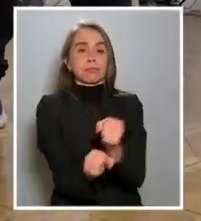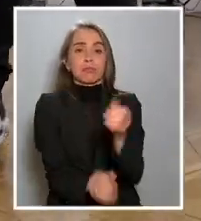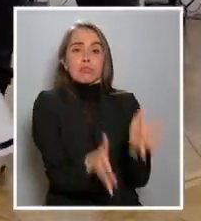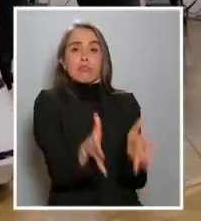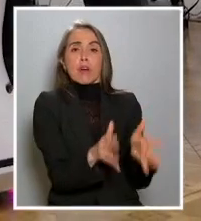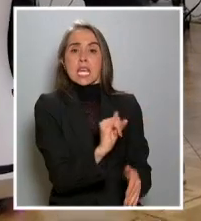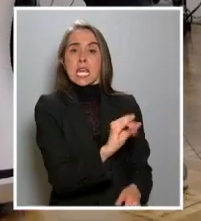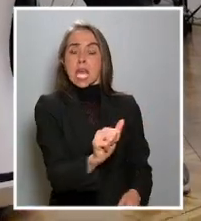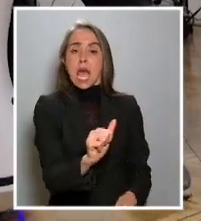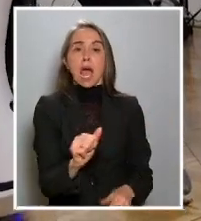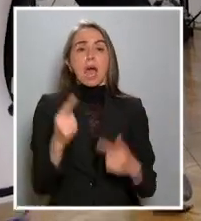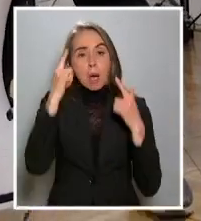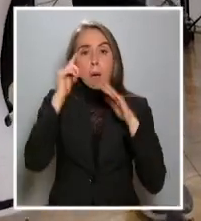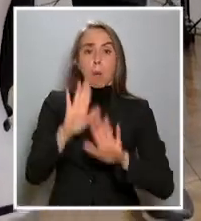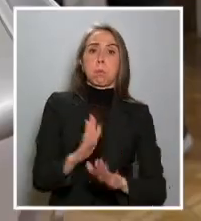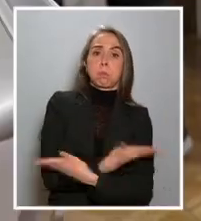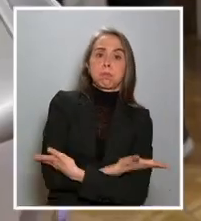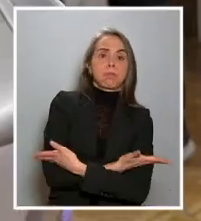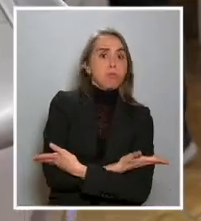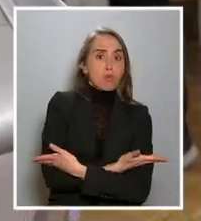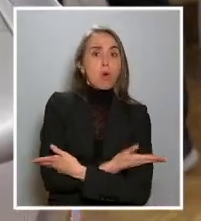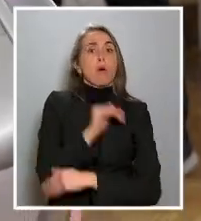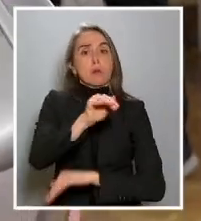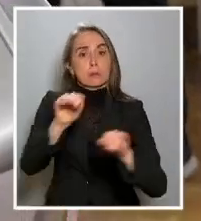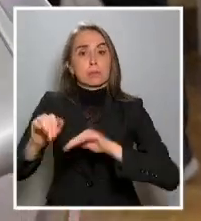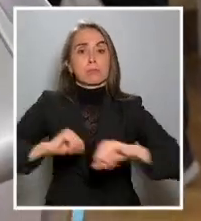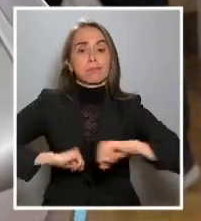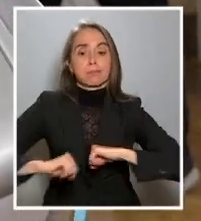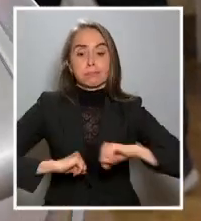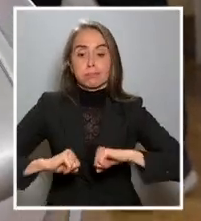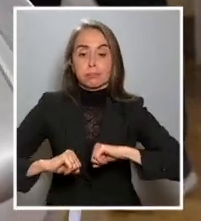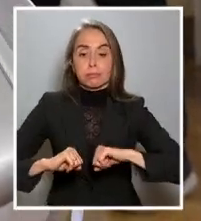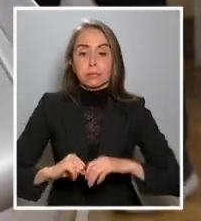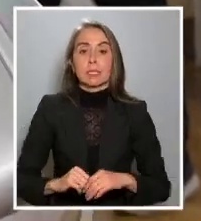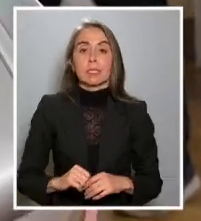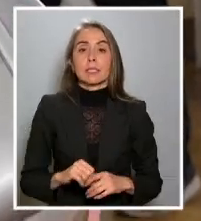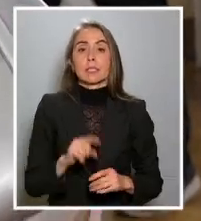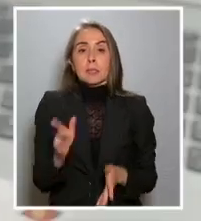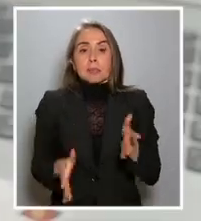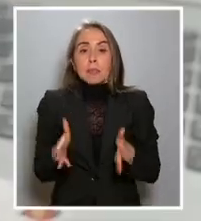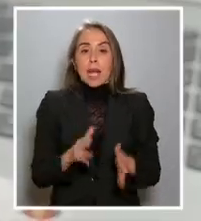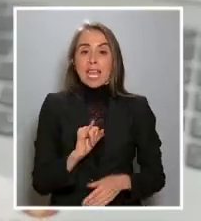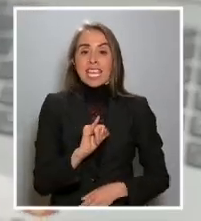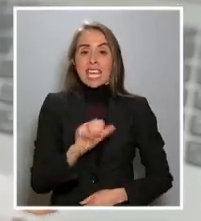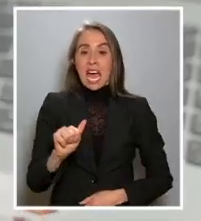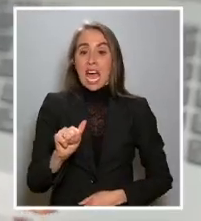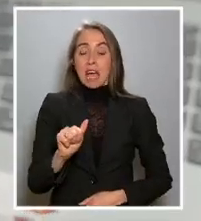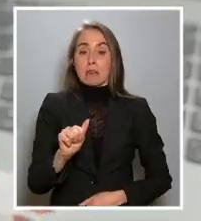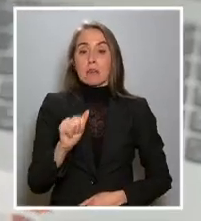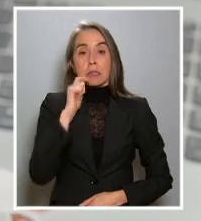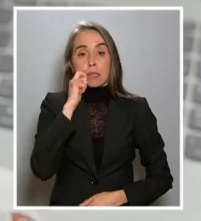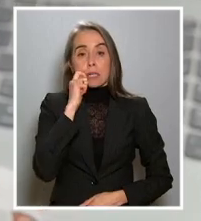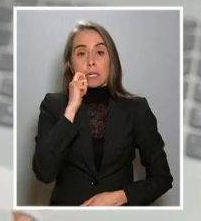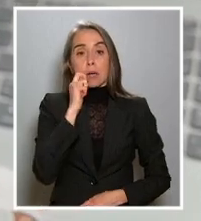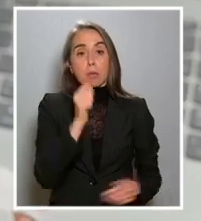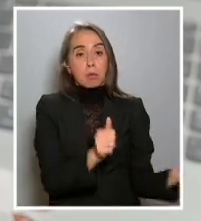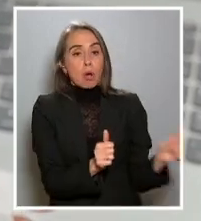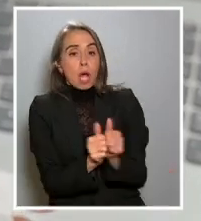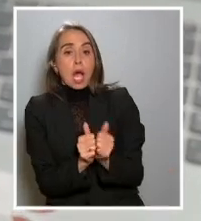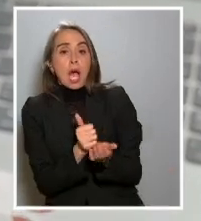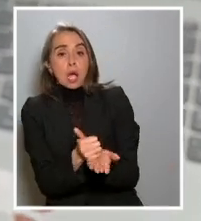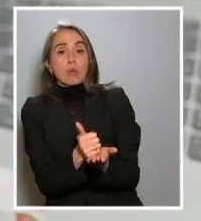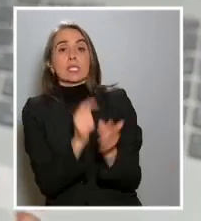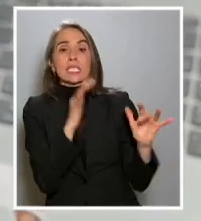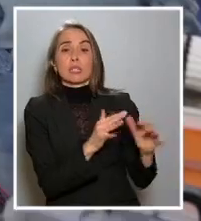paralizar, nos tiene que llamar a la acción. La inteligencia artificial puede ser un gran copiloto si es bien